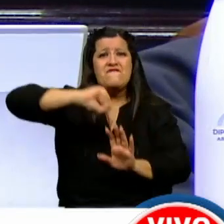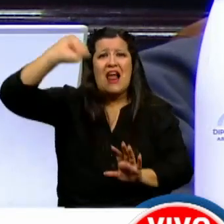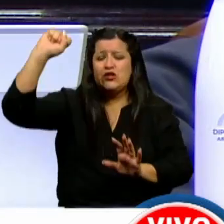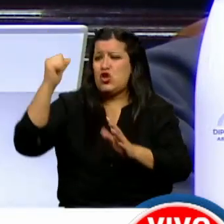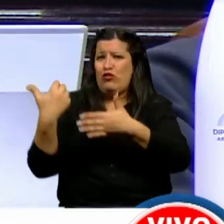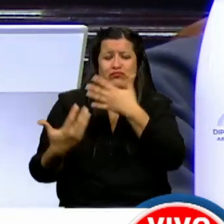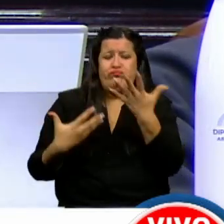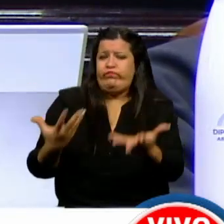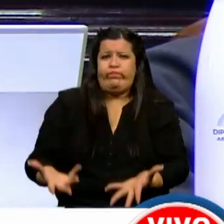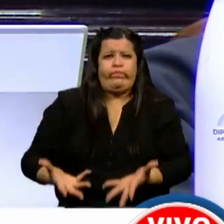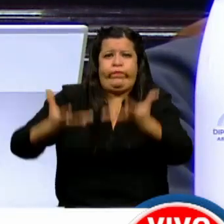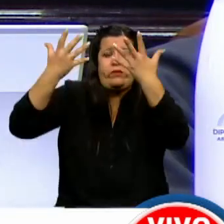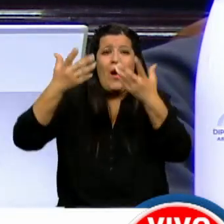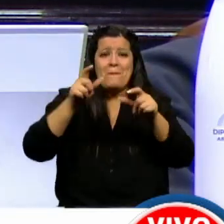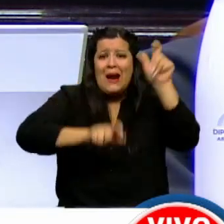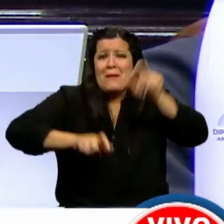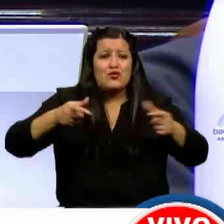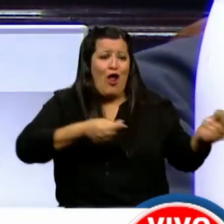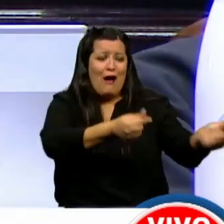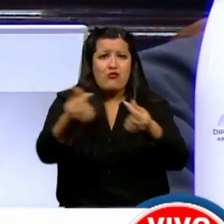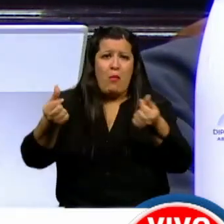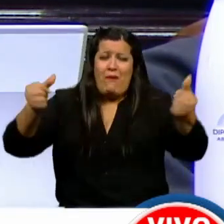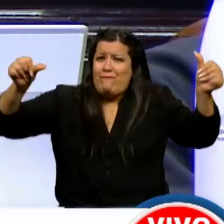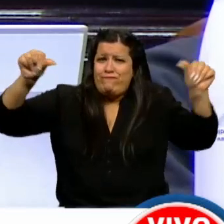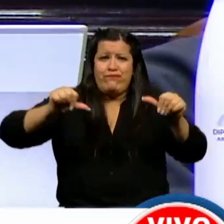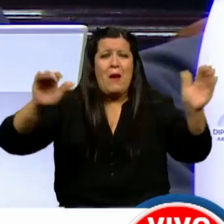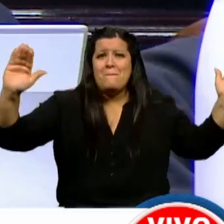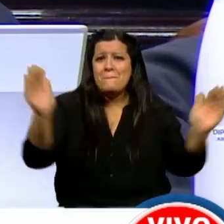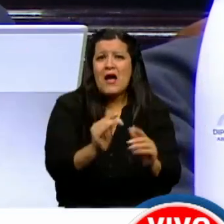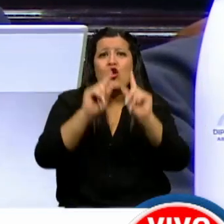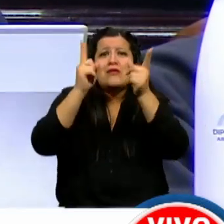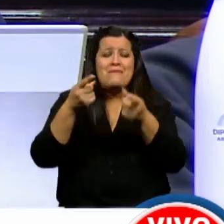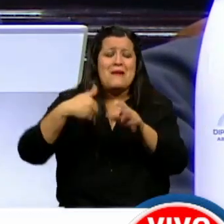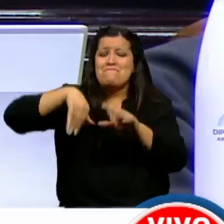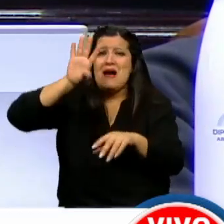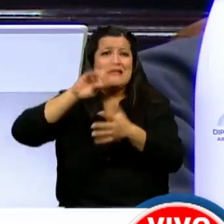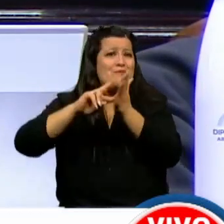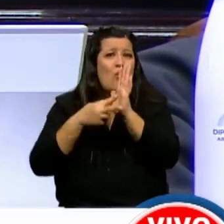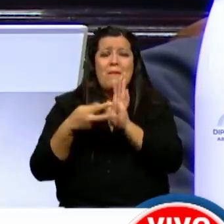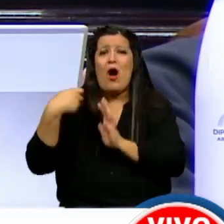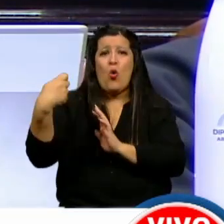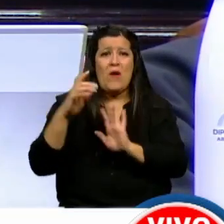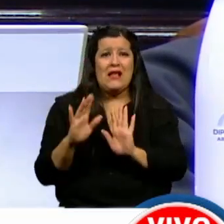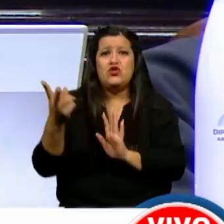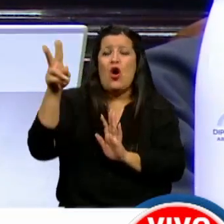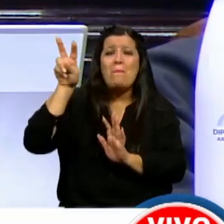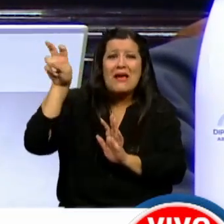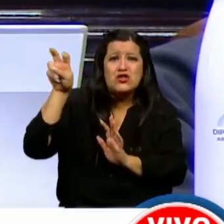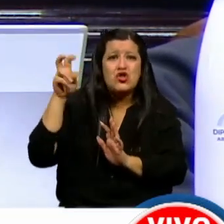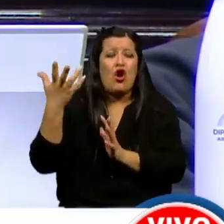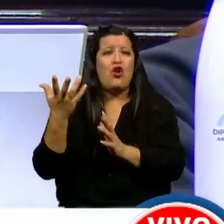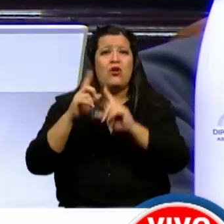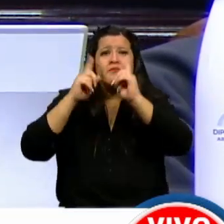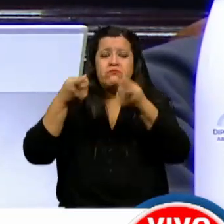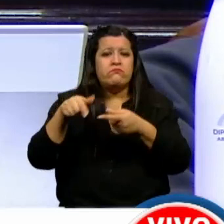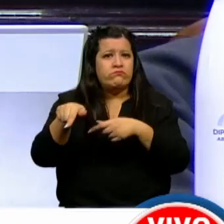que ha destruido el poder de compra del salario y sobre todo de las jubilaciones. Las jubilaciones y pensiones, después